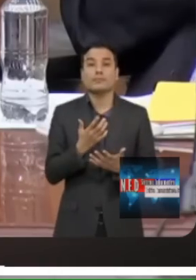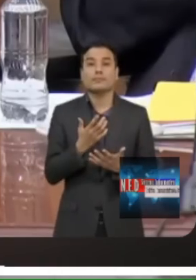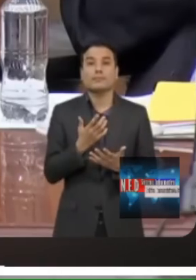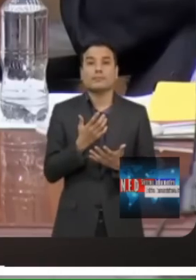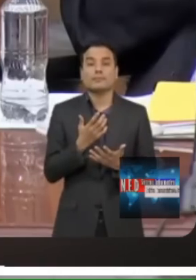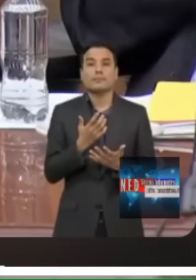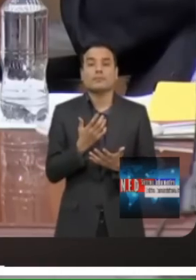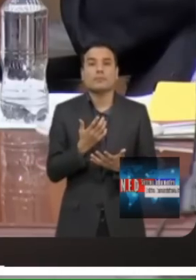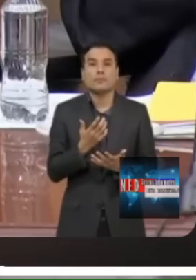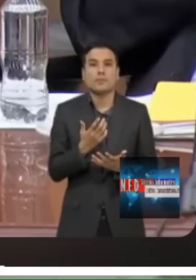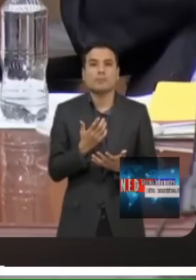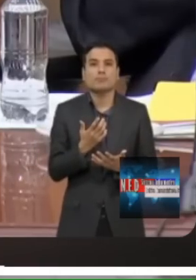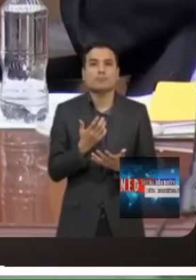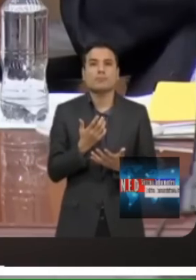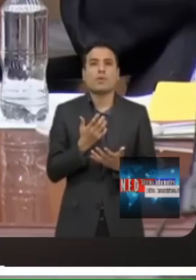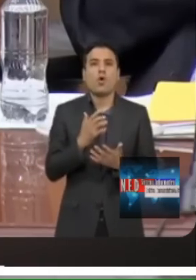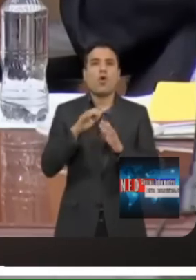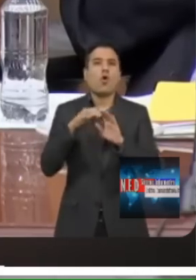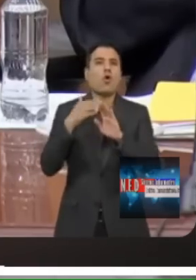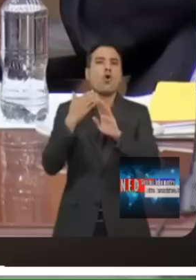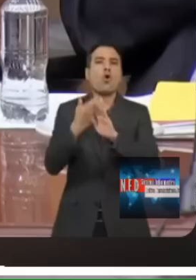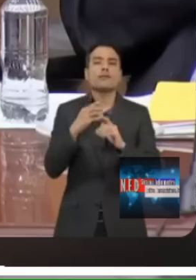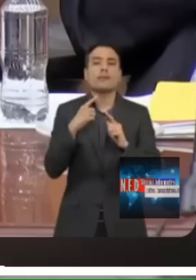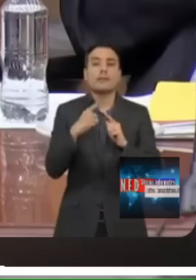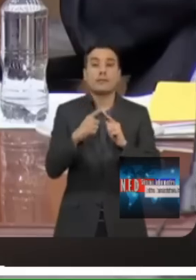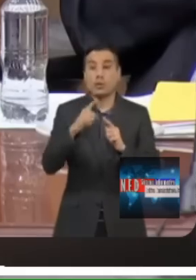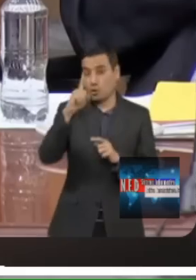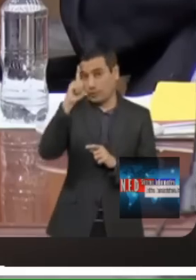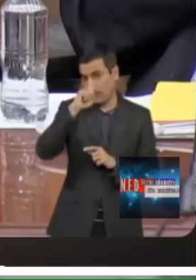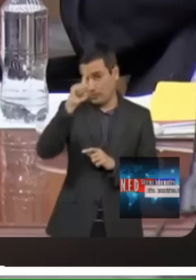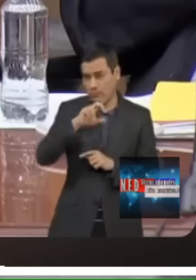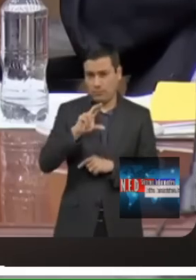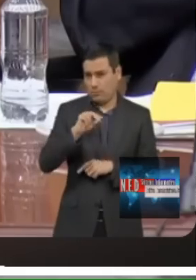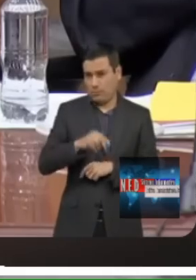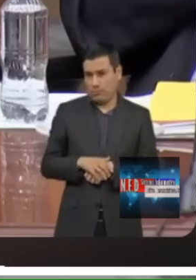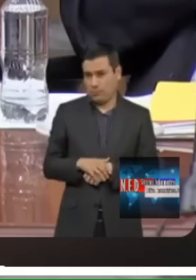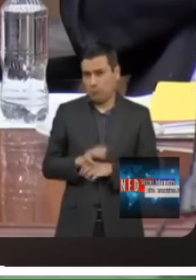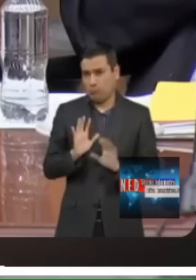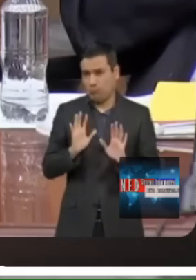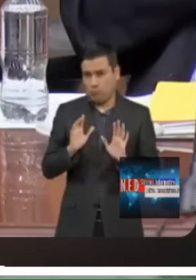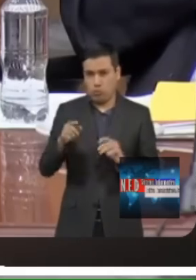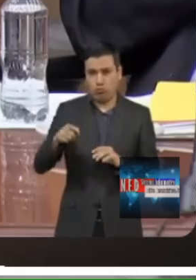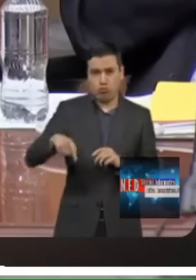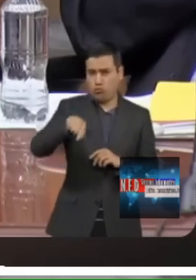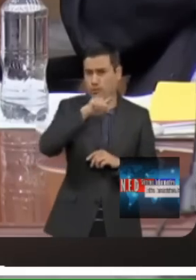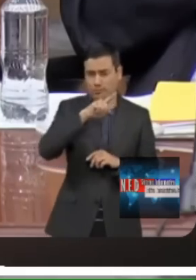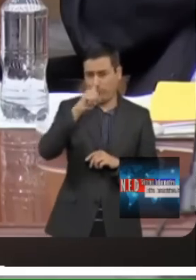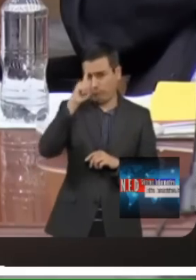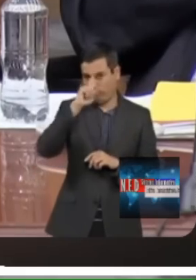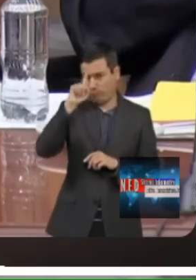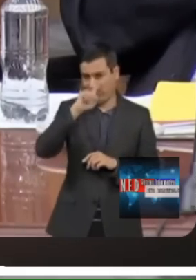señores siempre mintiendo, diciendo que el presidente López Obrador le quiso condonar impuestos a Salinas